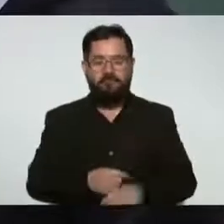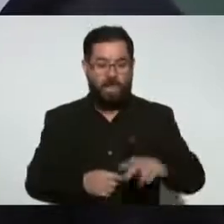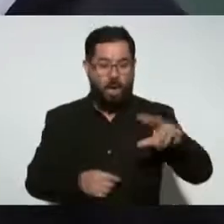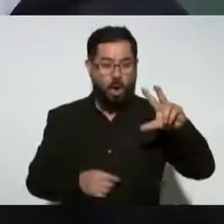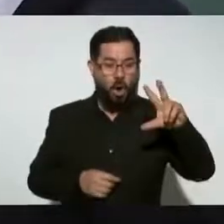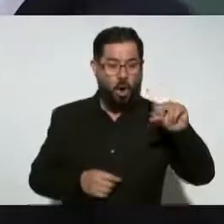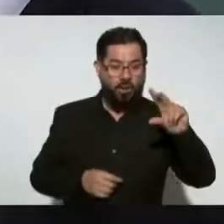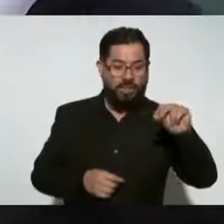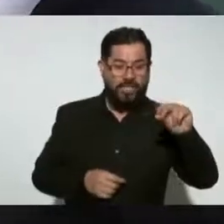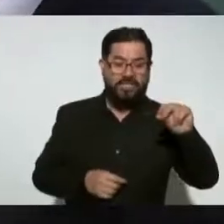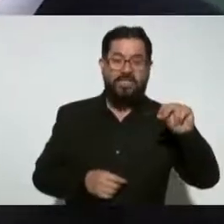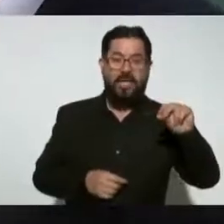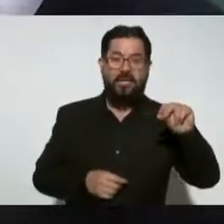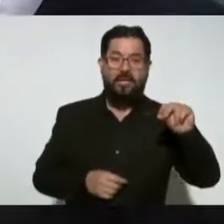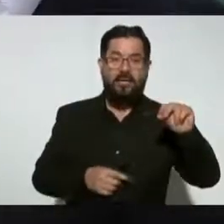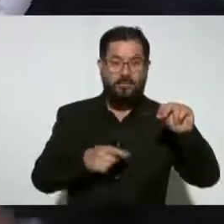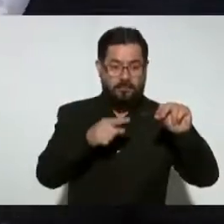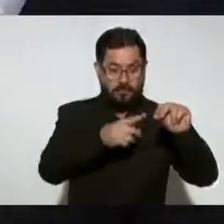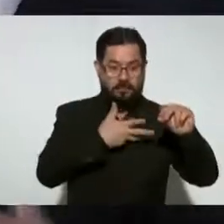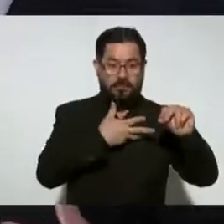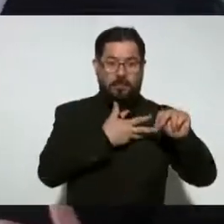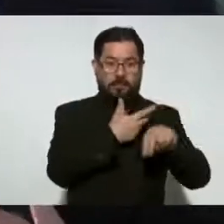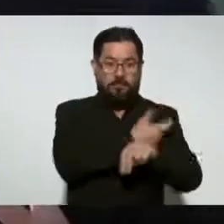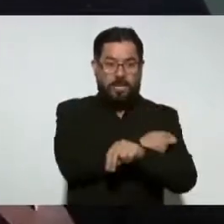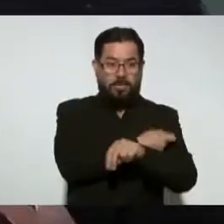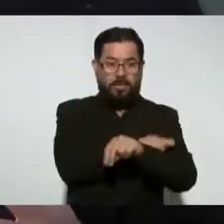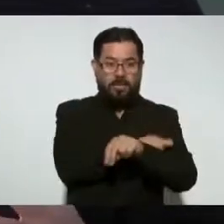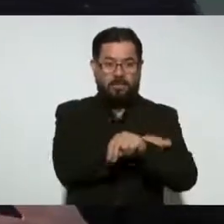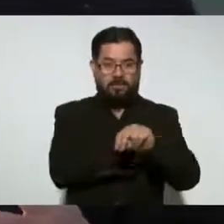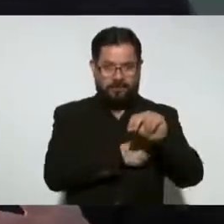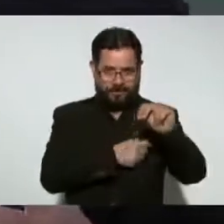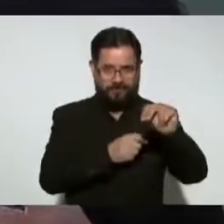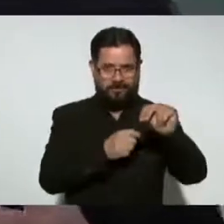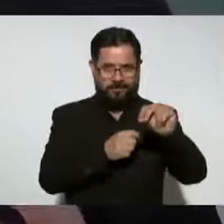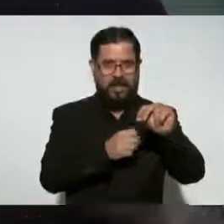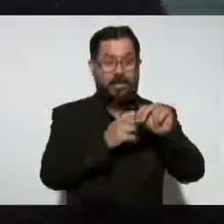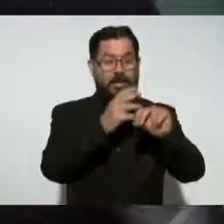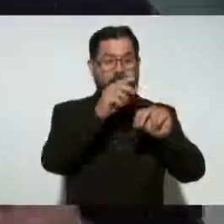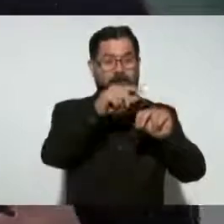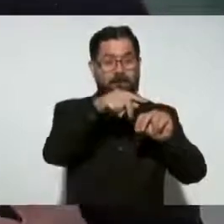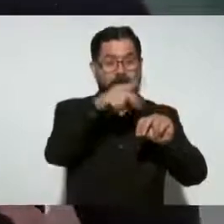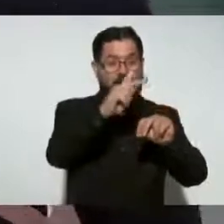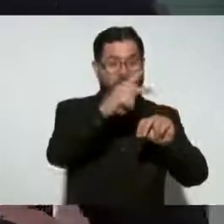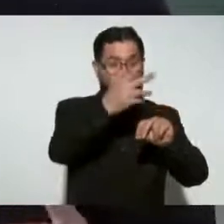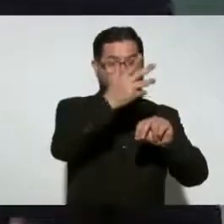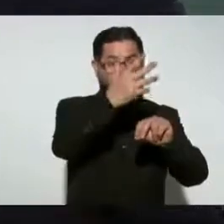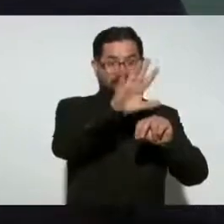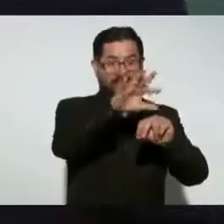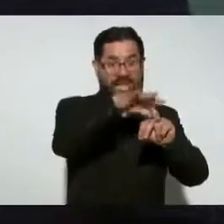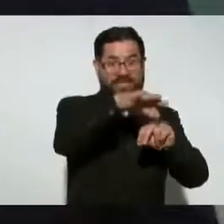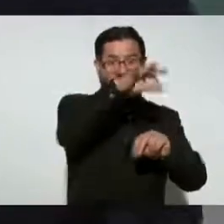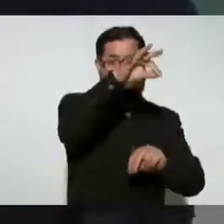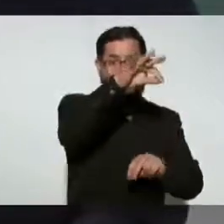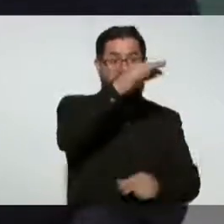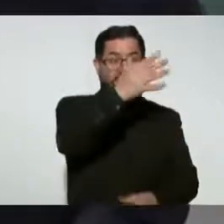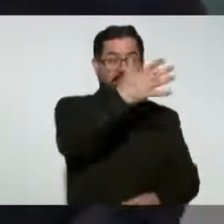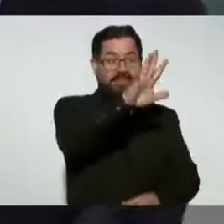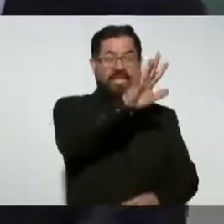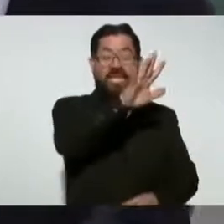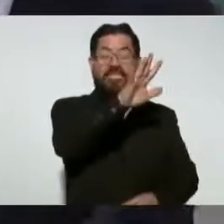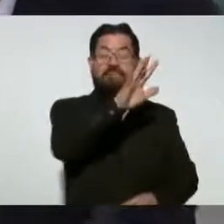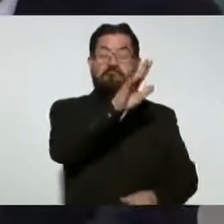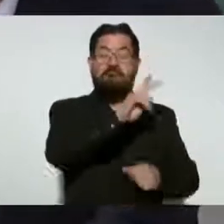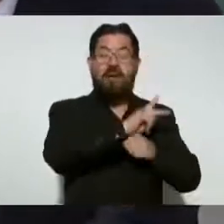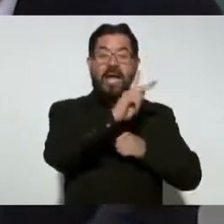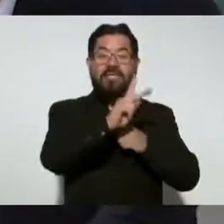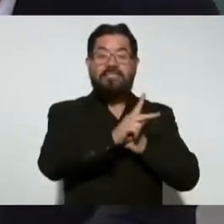con vacuna, 10 acaparan el